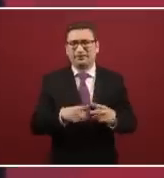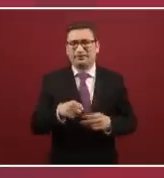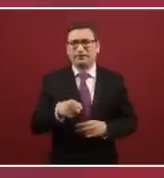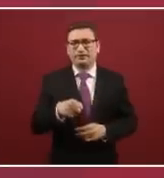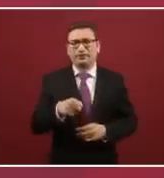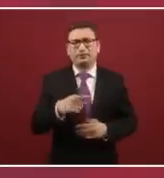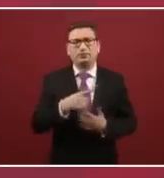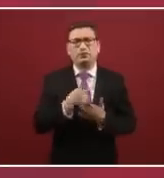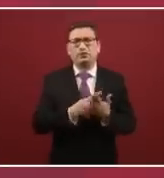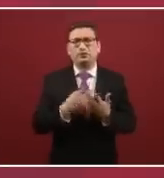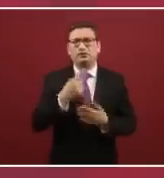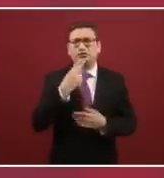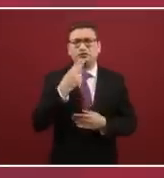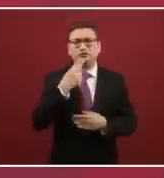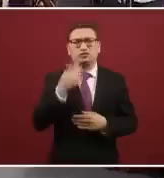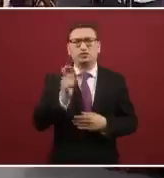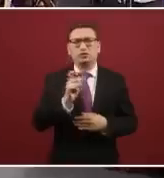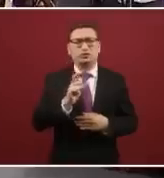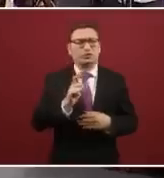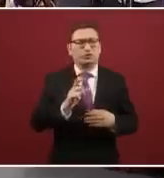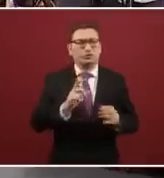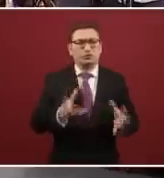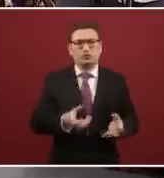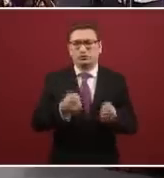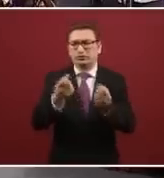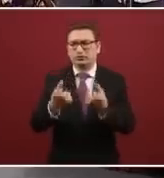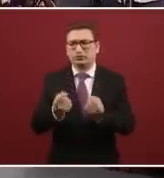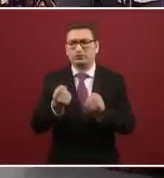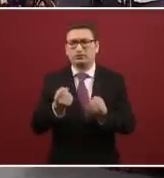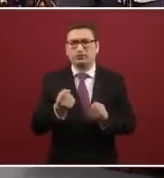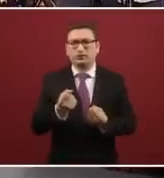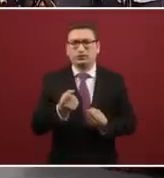el que se usa para el rescate,